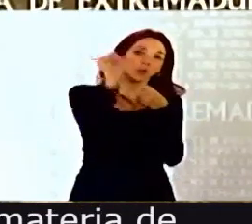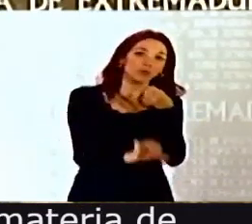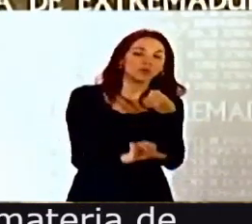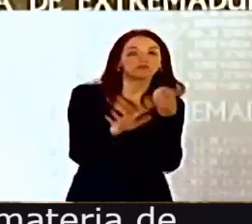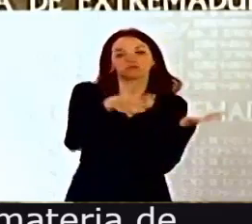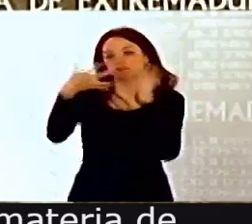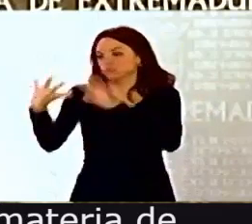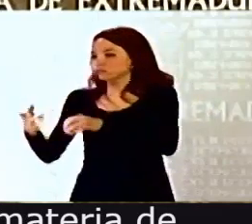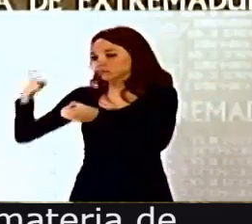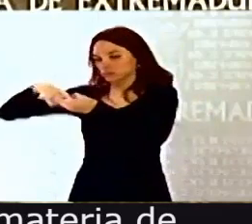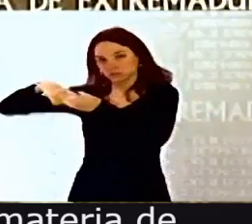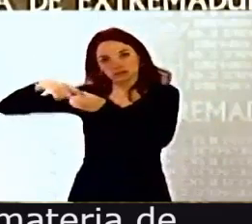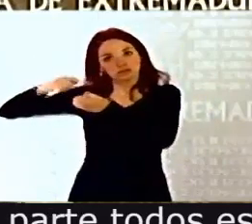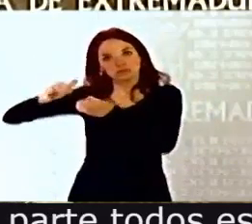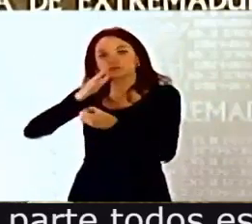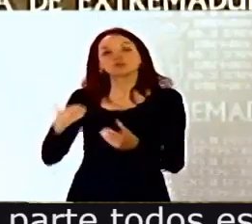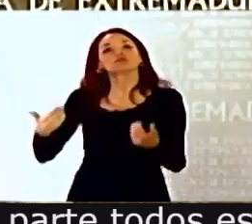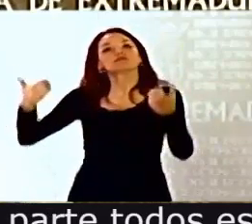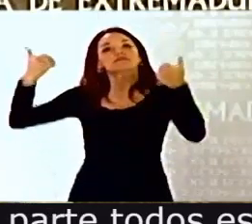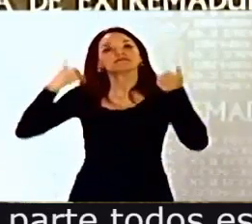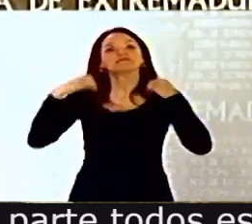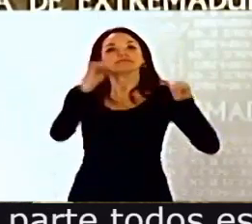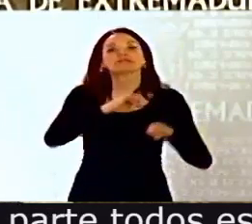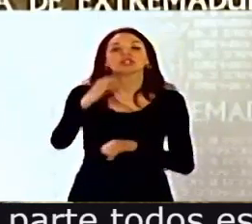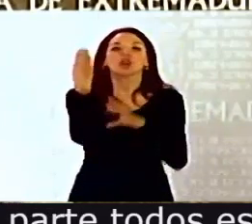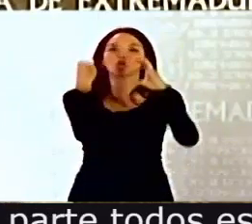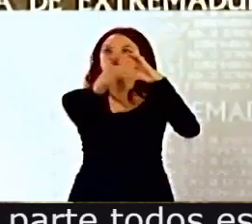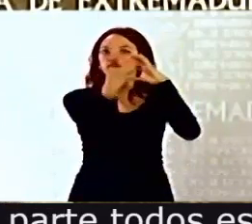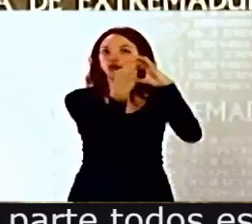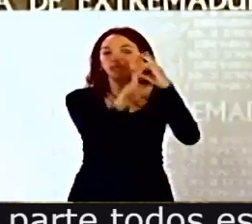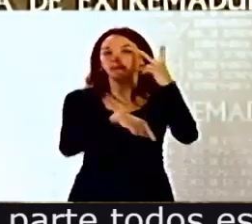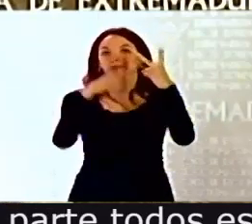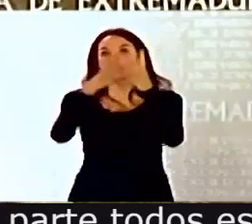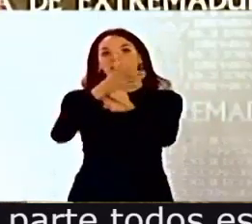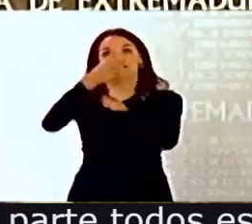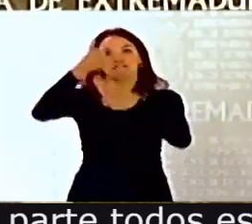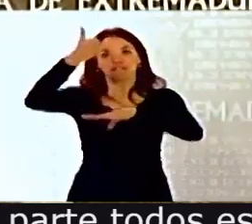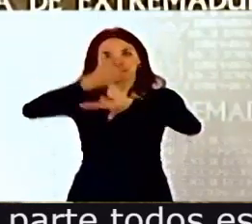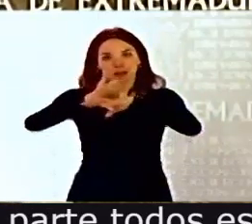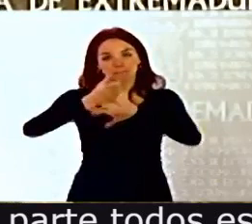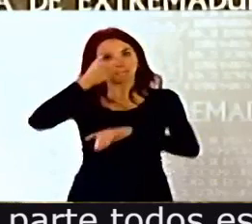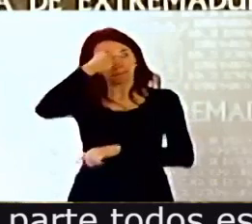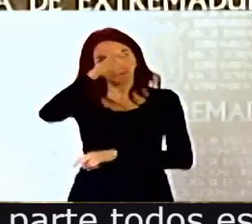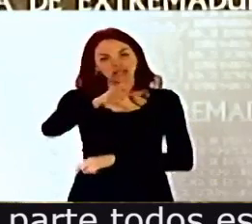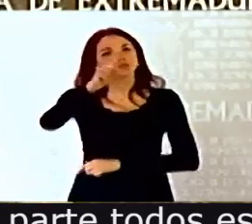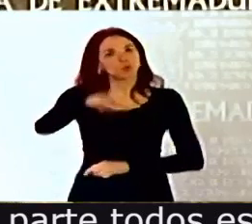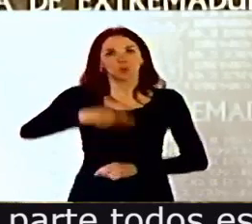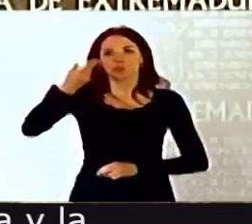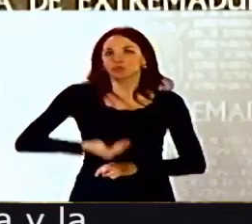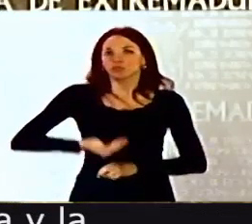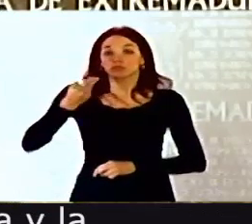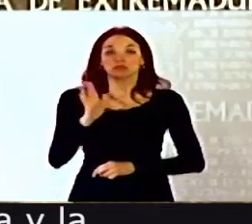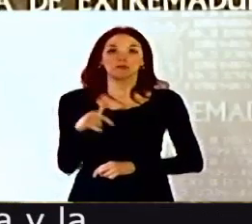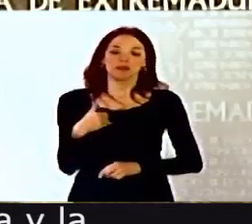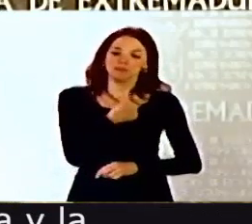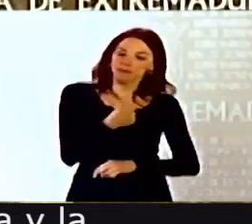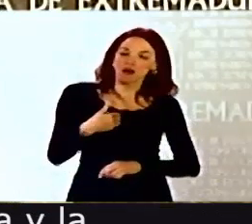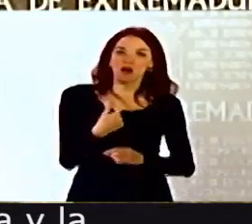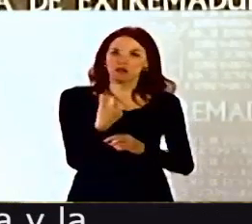preservar y proteger la infancia y la adolescencia, el Consejo de la Juventud, la FEMPE, muy importante también el papel de